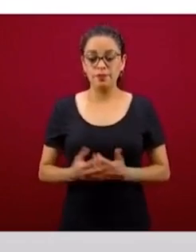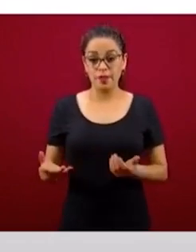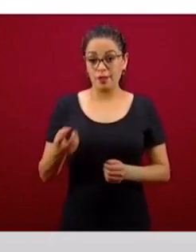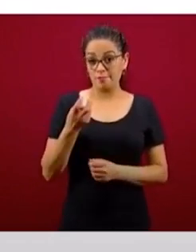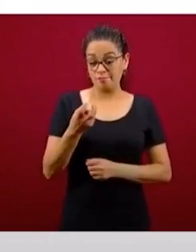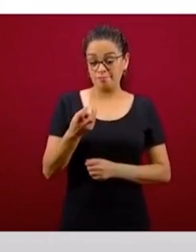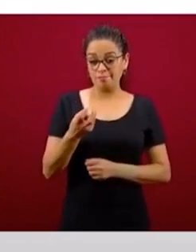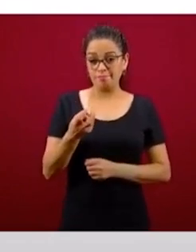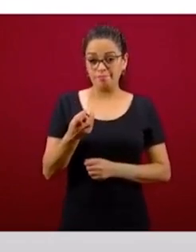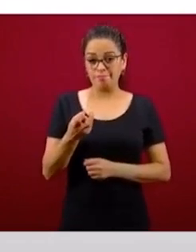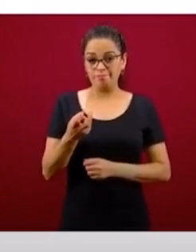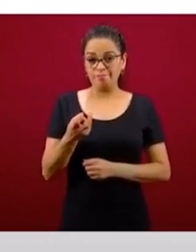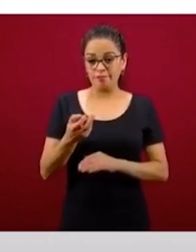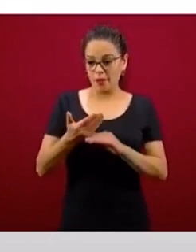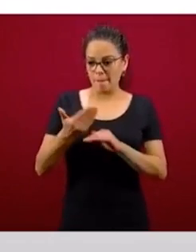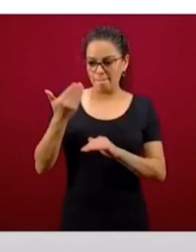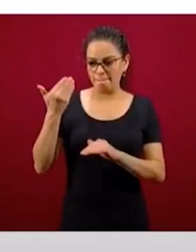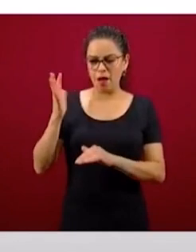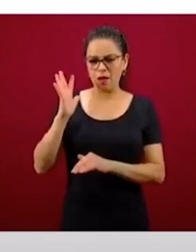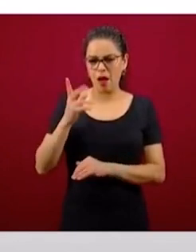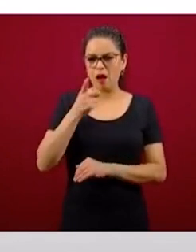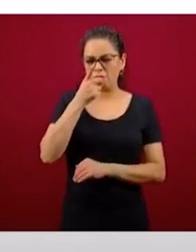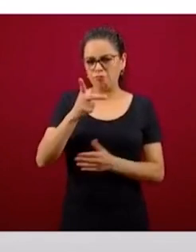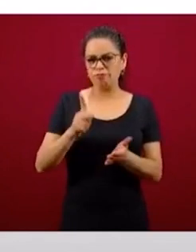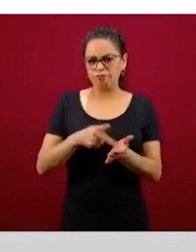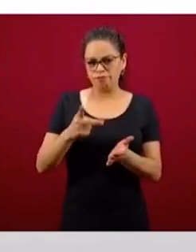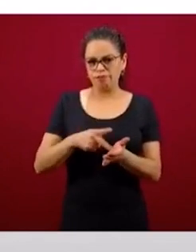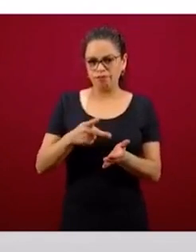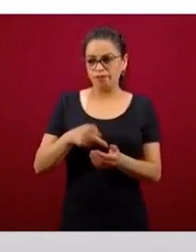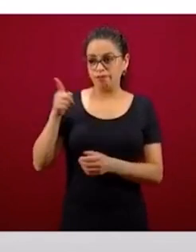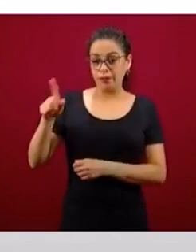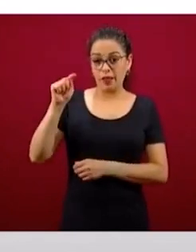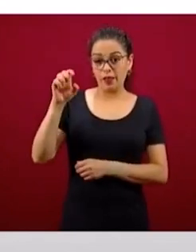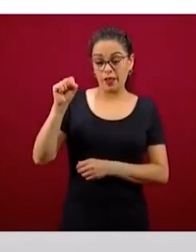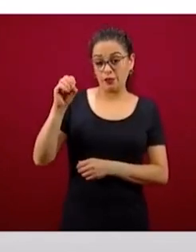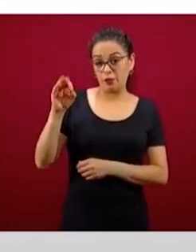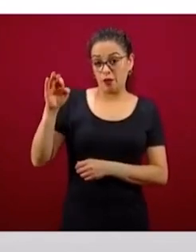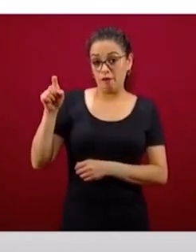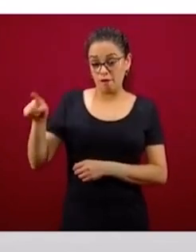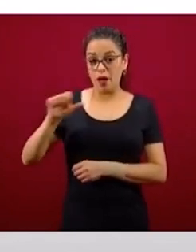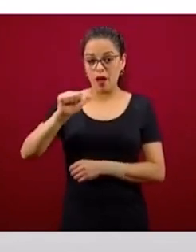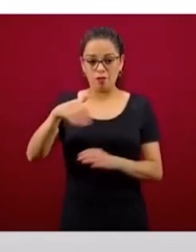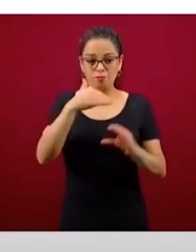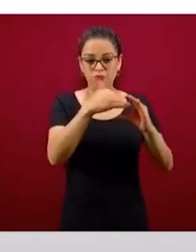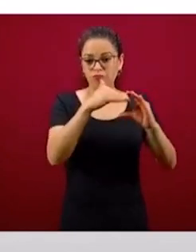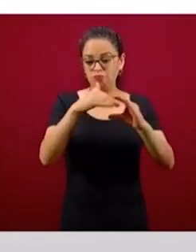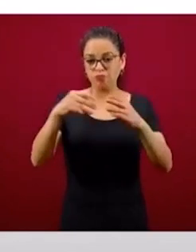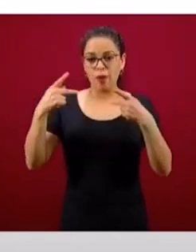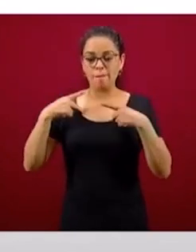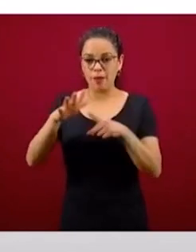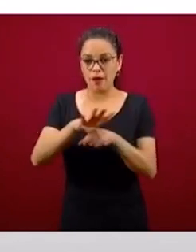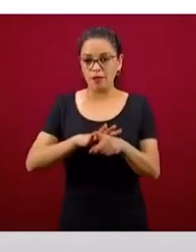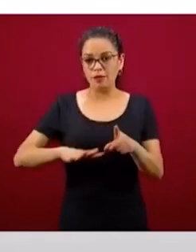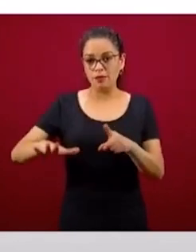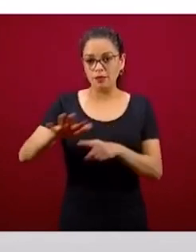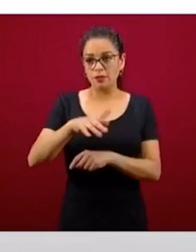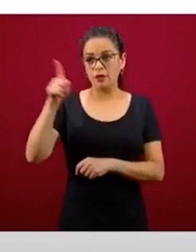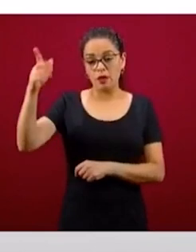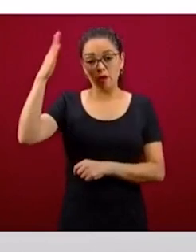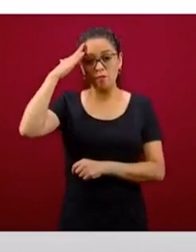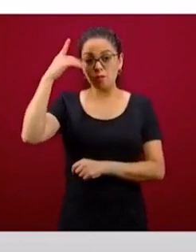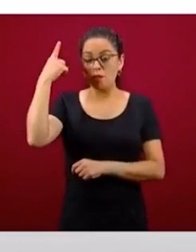hemos venido mencionando directamente desde la tesorería a la gente cumpliendo la instrucción del señor presidente de la